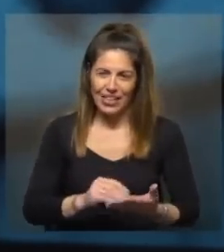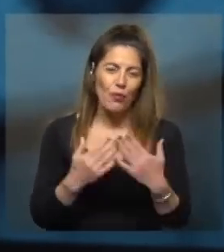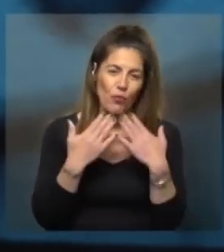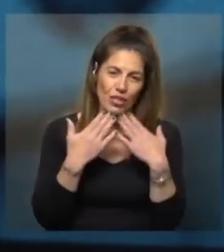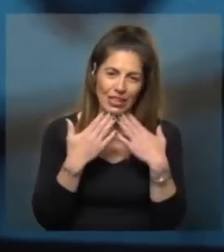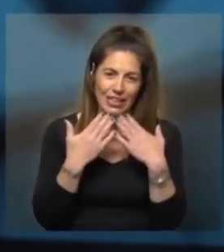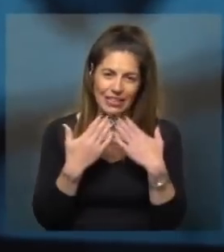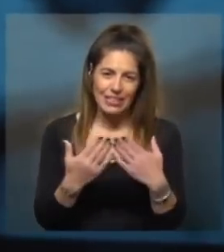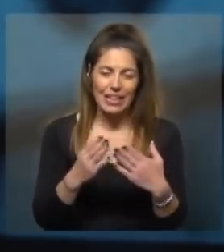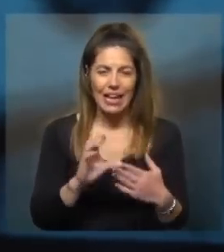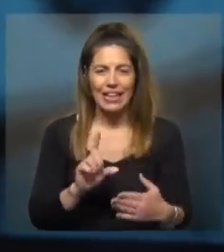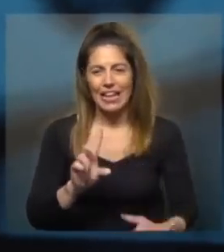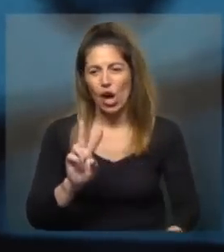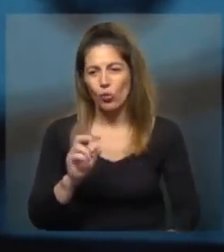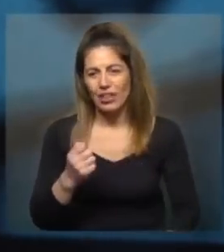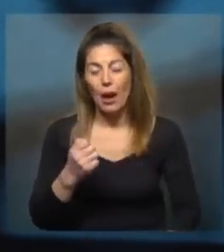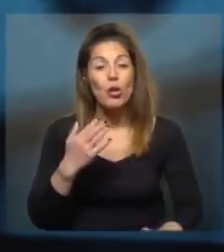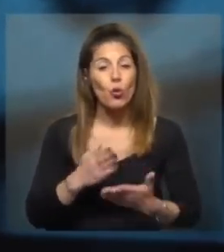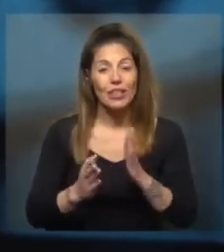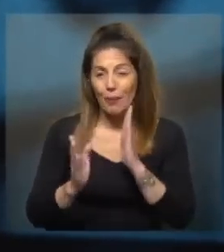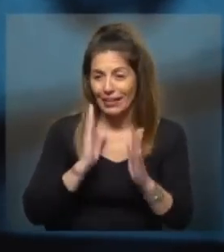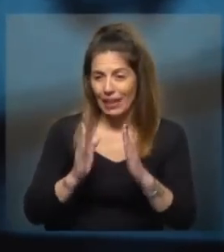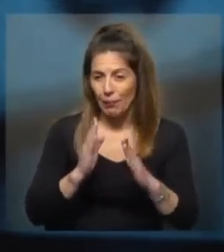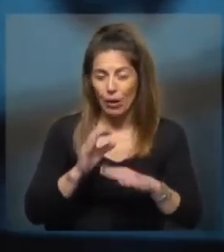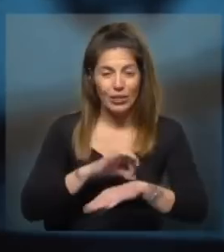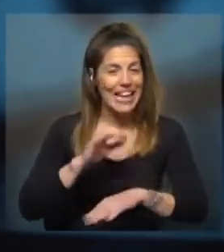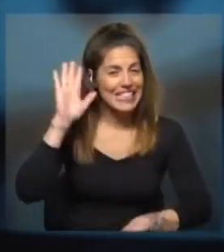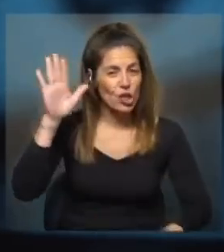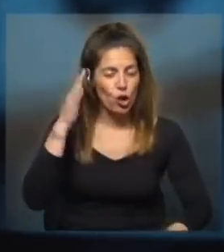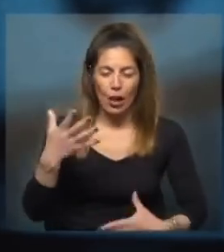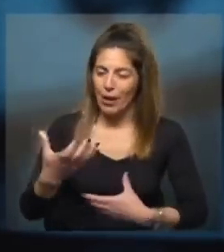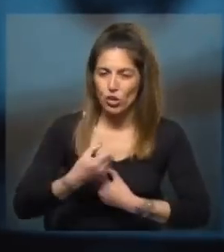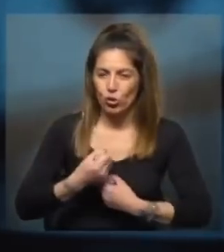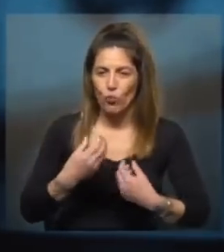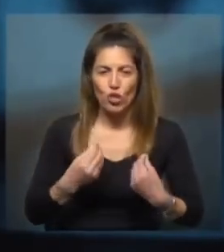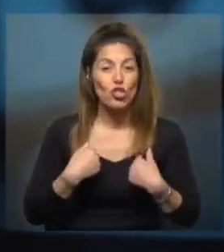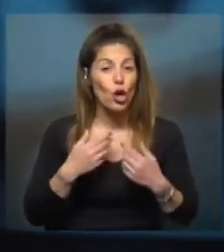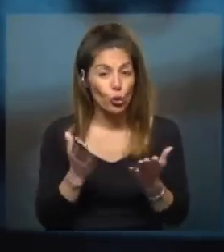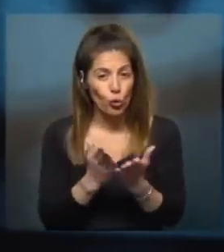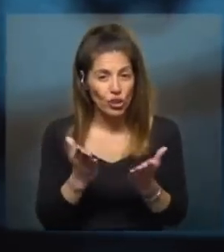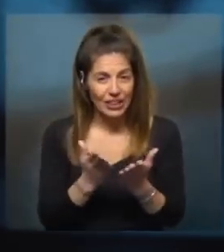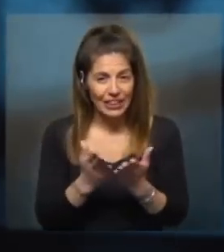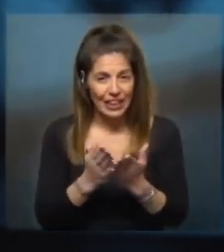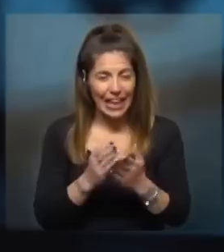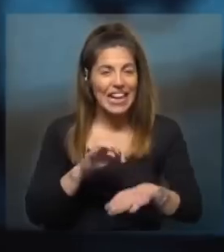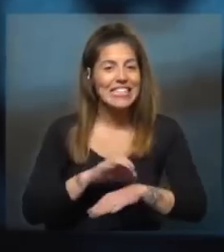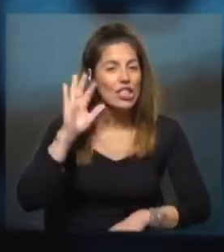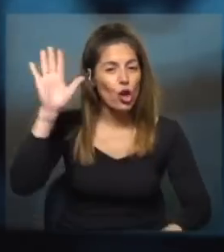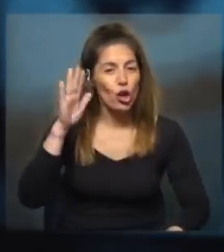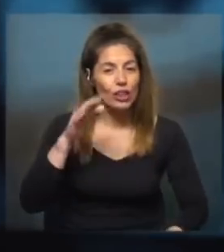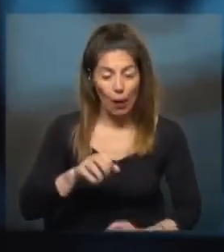con con Claudia mi última terapeuta que me ayudó muchísimo Yo estudié psicología me recibí nunca ejercí